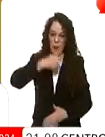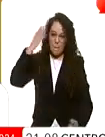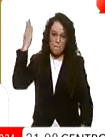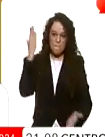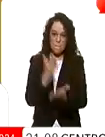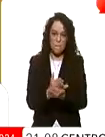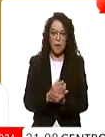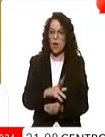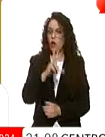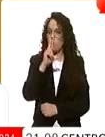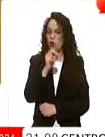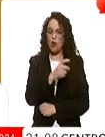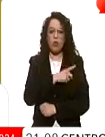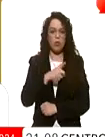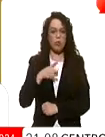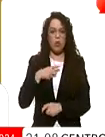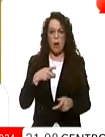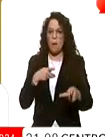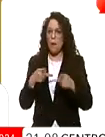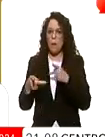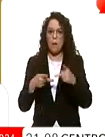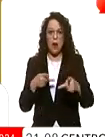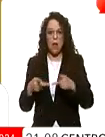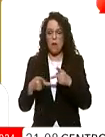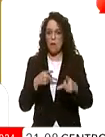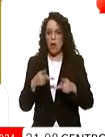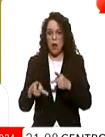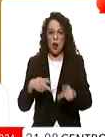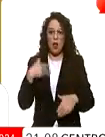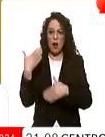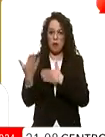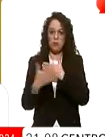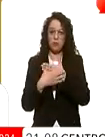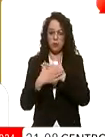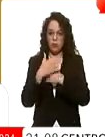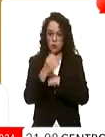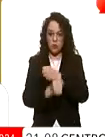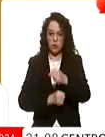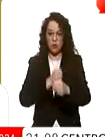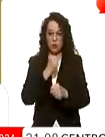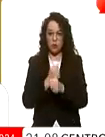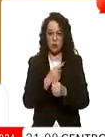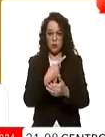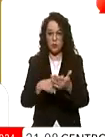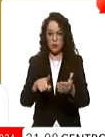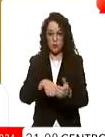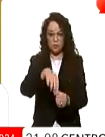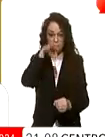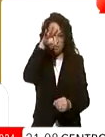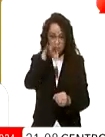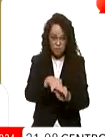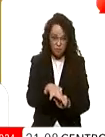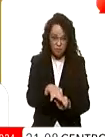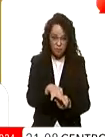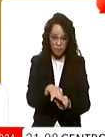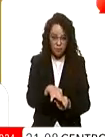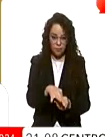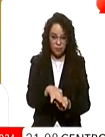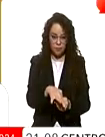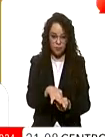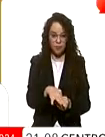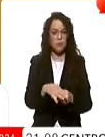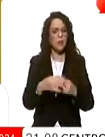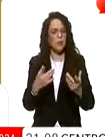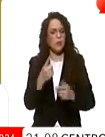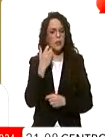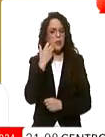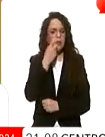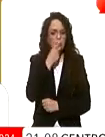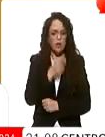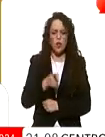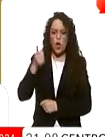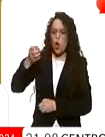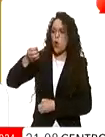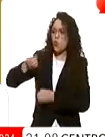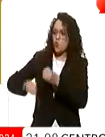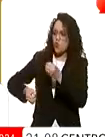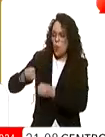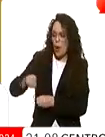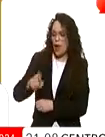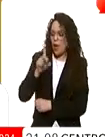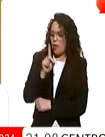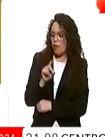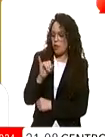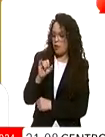elecciones de personas juzgadoras del próximo año. Es decir, a pesar de que los jueces de distrito no carecen